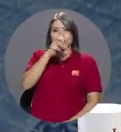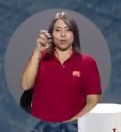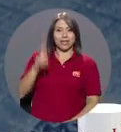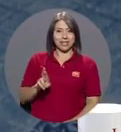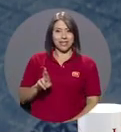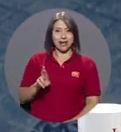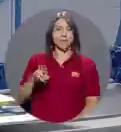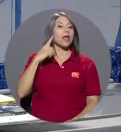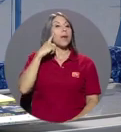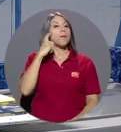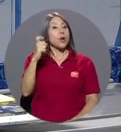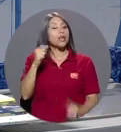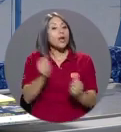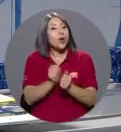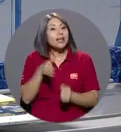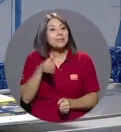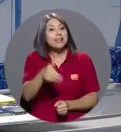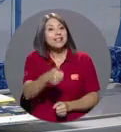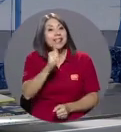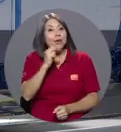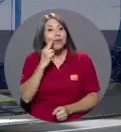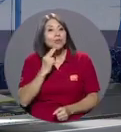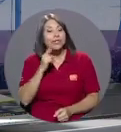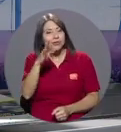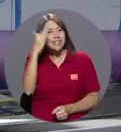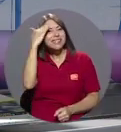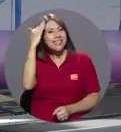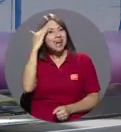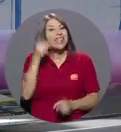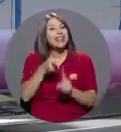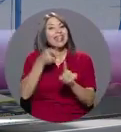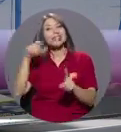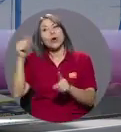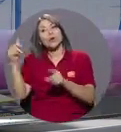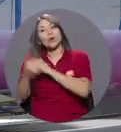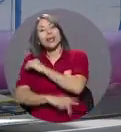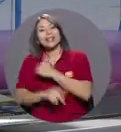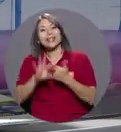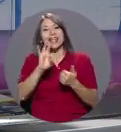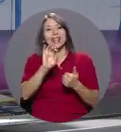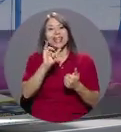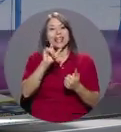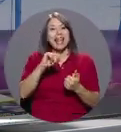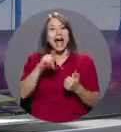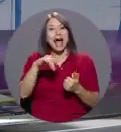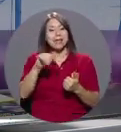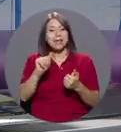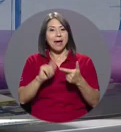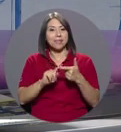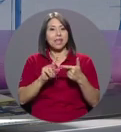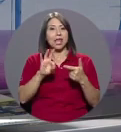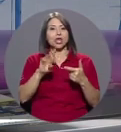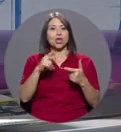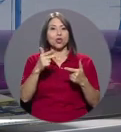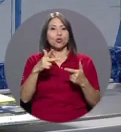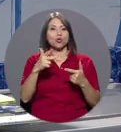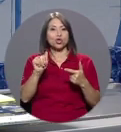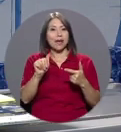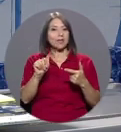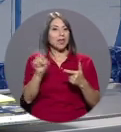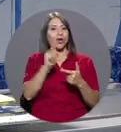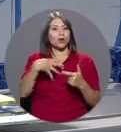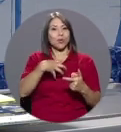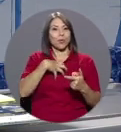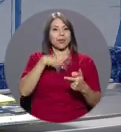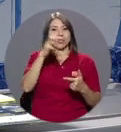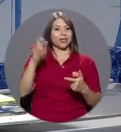endémicas de acá. Porque con las especies de agua dulce usted sabe que son especies introducidas, ¿verdad? La tilapia, la trucha, no son especies de acá.